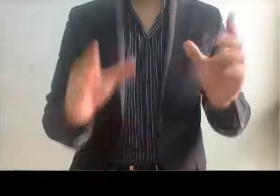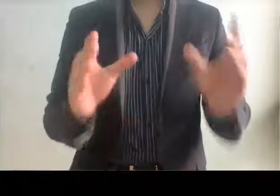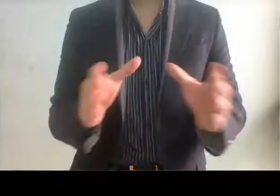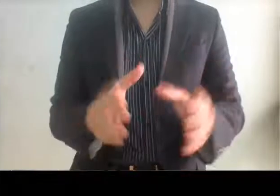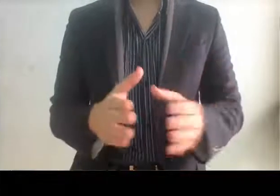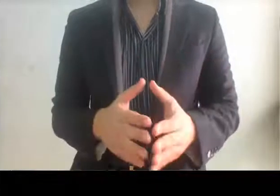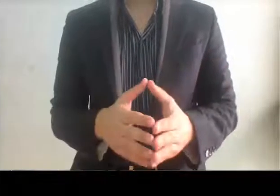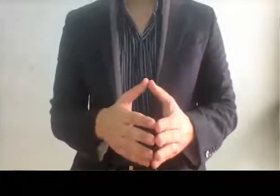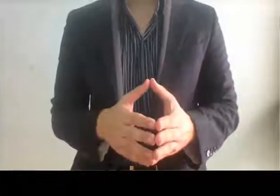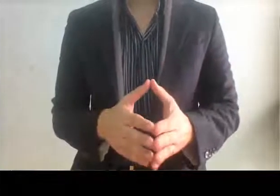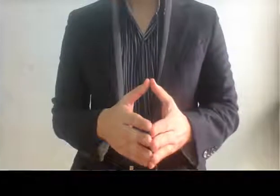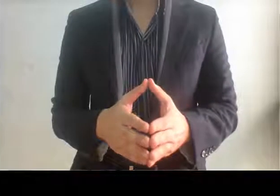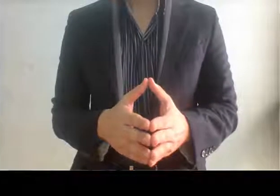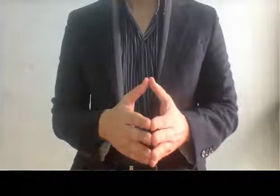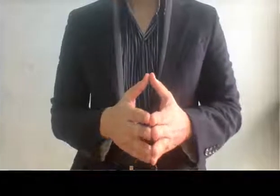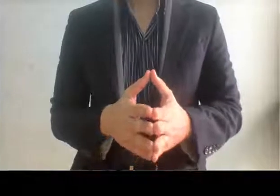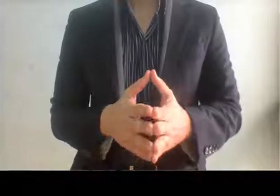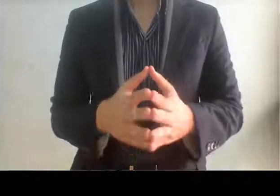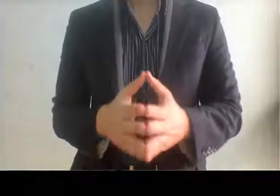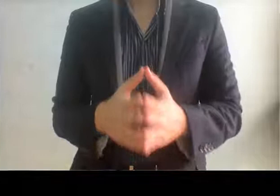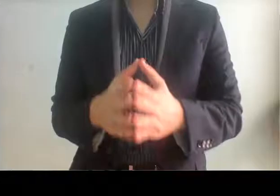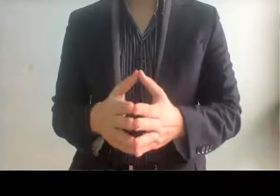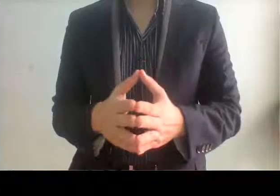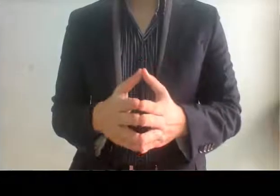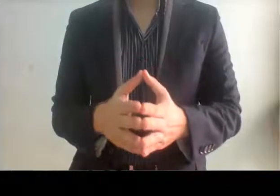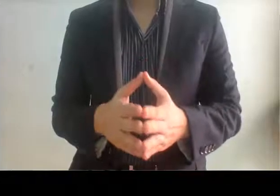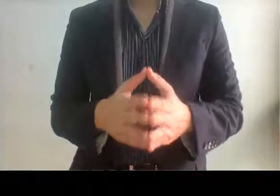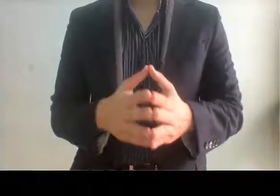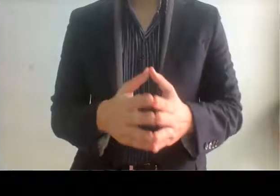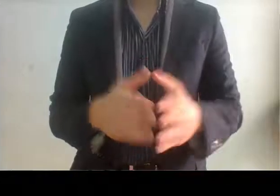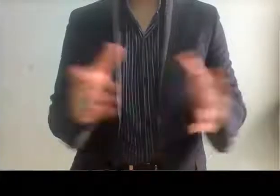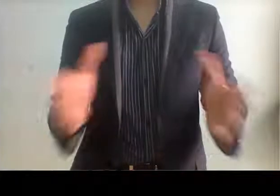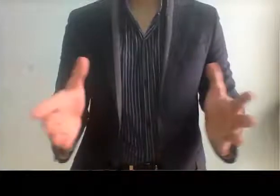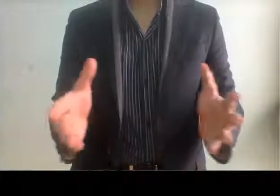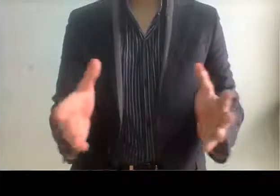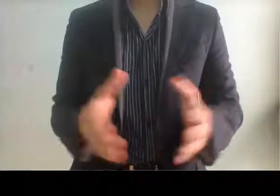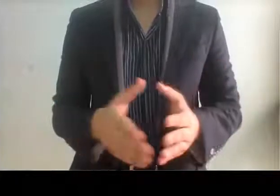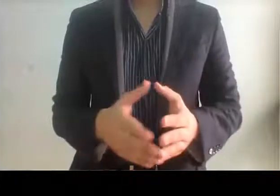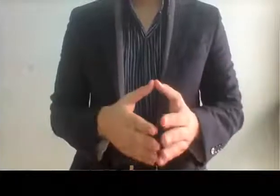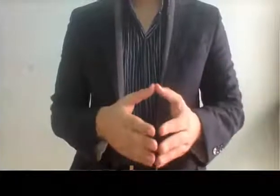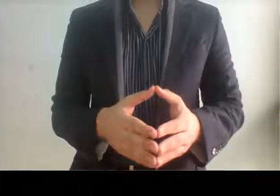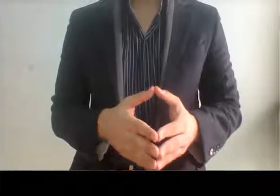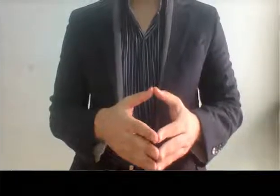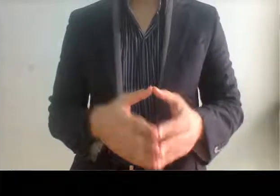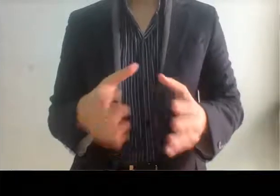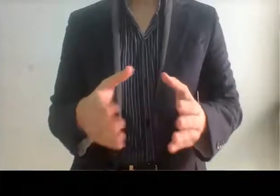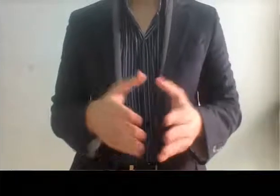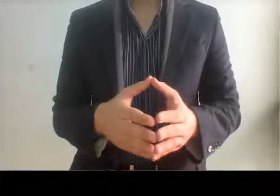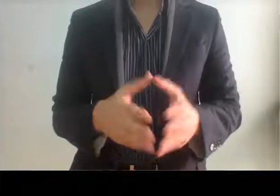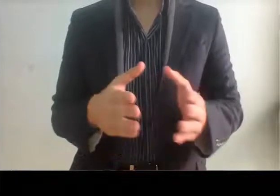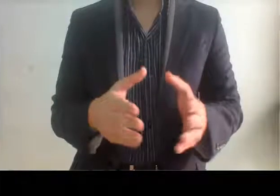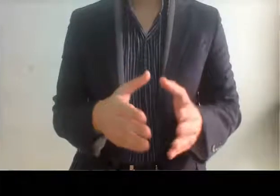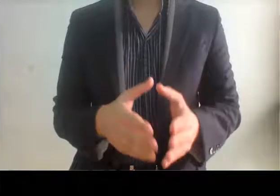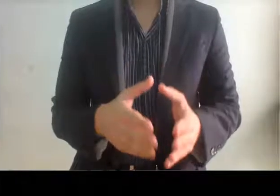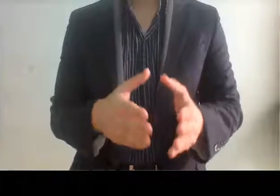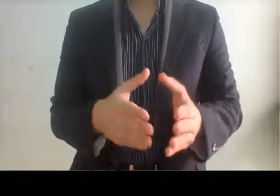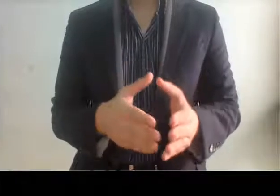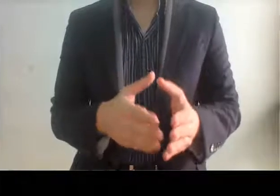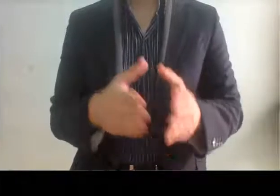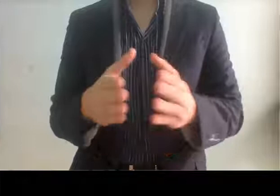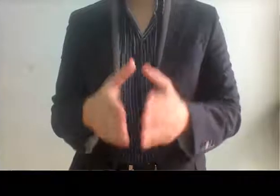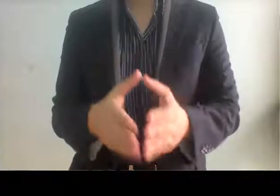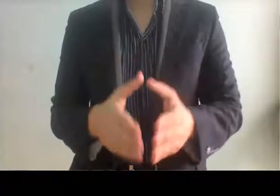bueno, ¿cuánto es lo que cuesta este tipo de instrumentos médicos que se creó en México? Se habla de que cada uno llega a costar